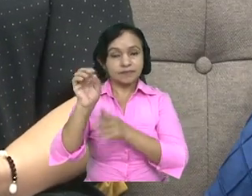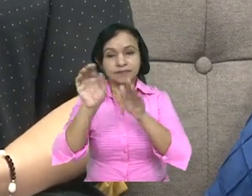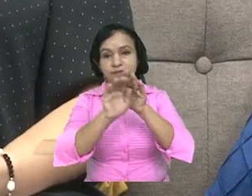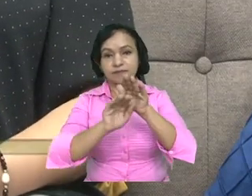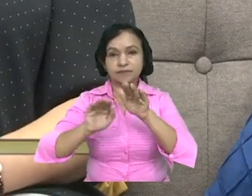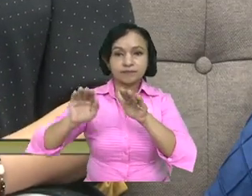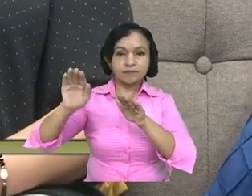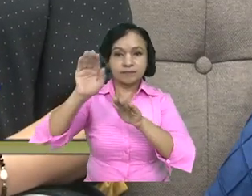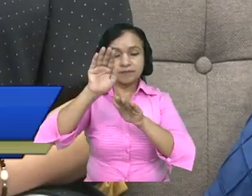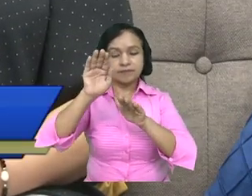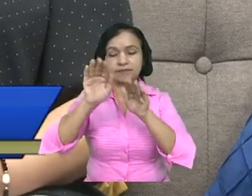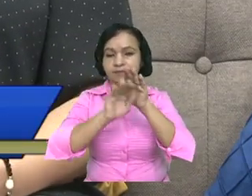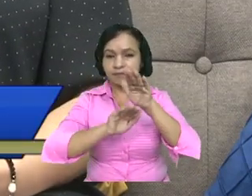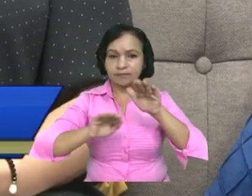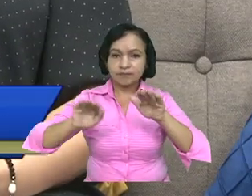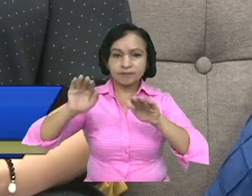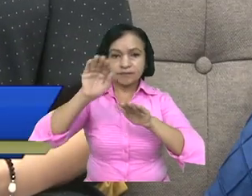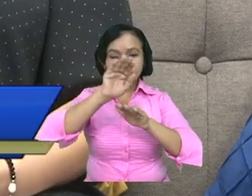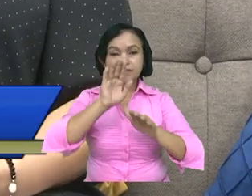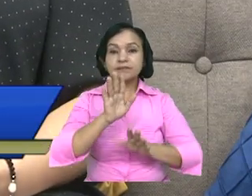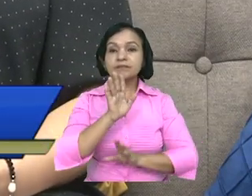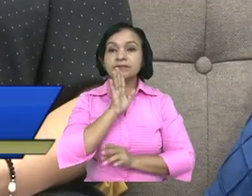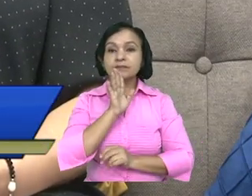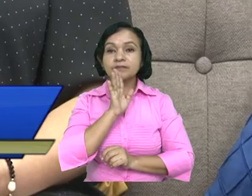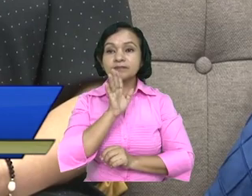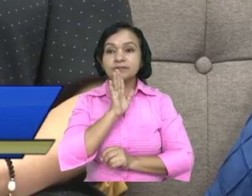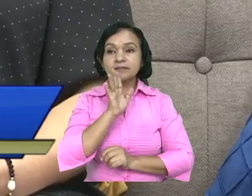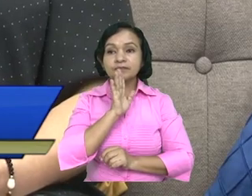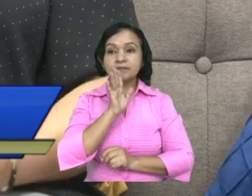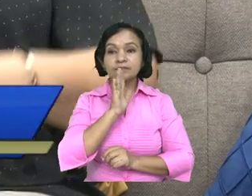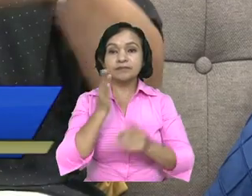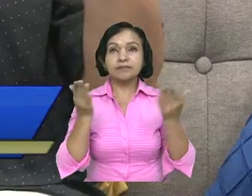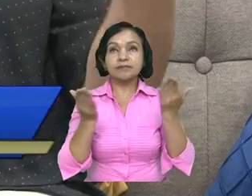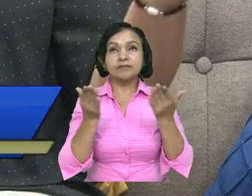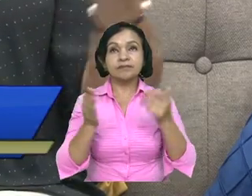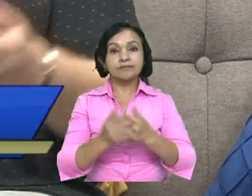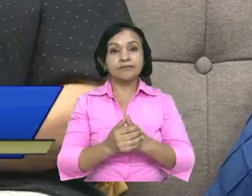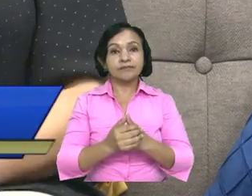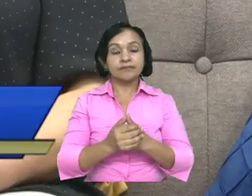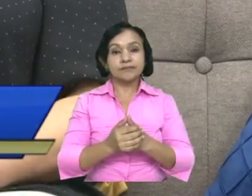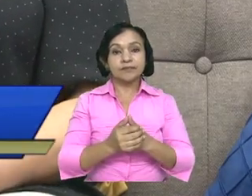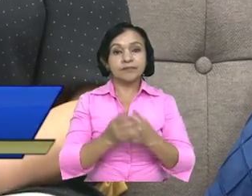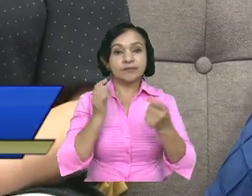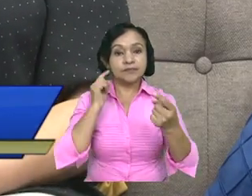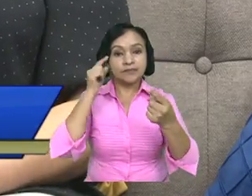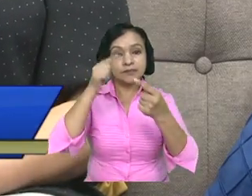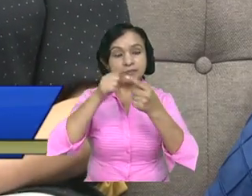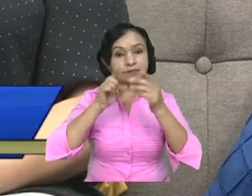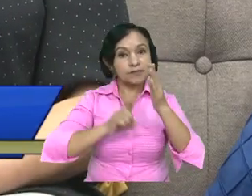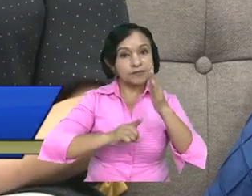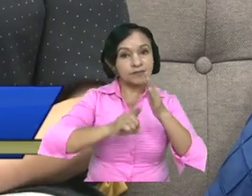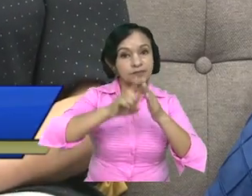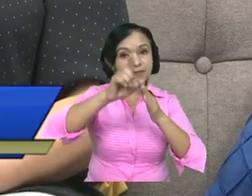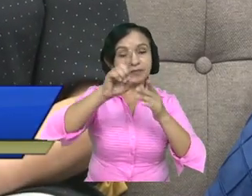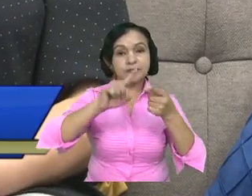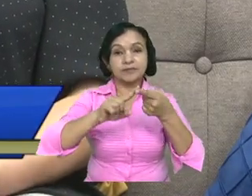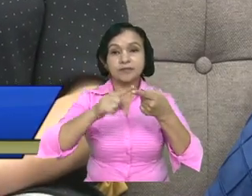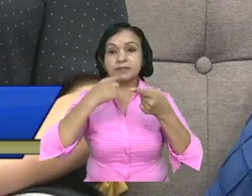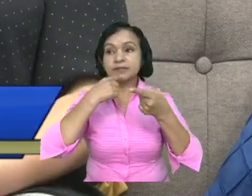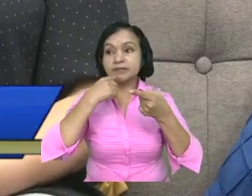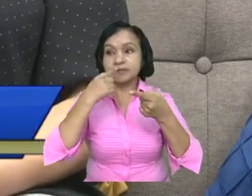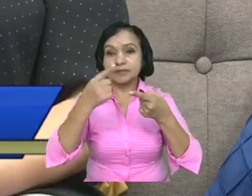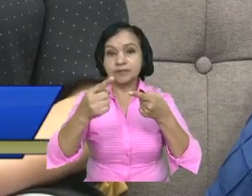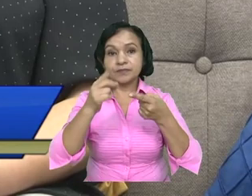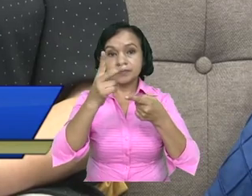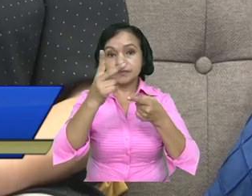Pero enormes retos, porque si estamos hablando de que tanto los Objetivos de Desarrollo Sostenible te dicen que